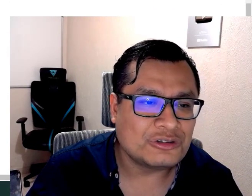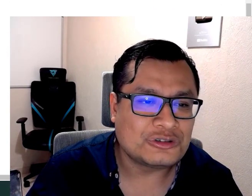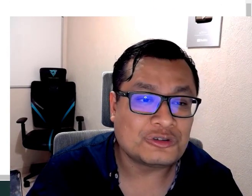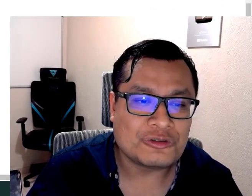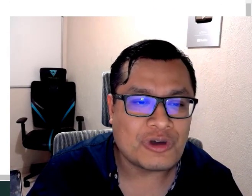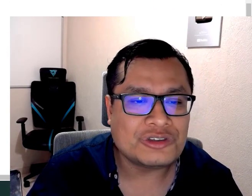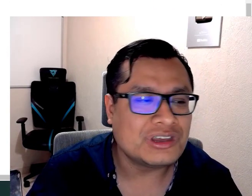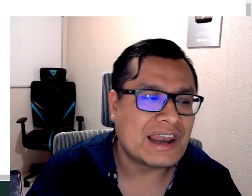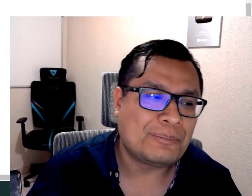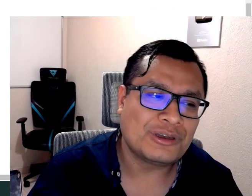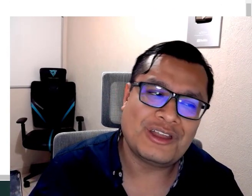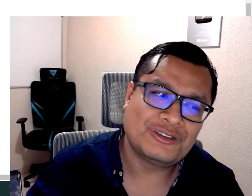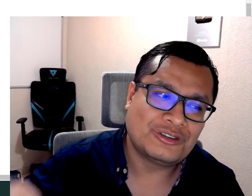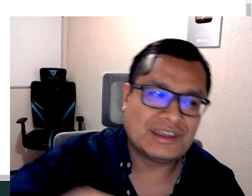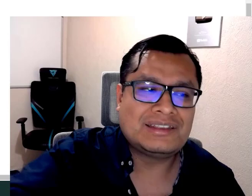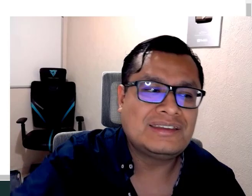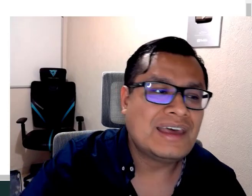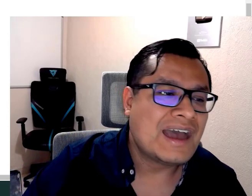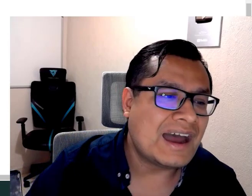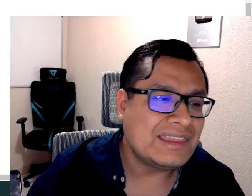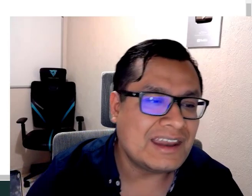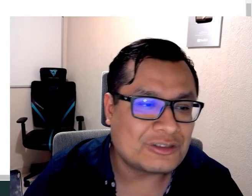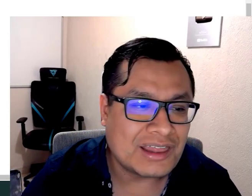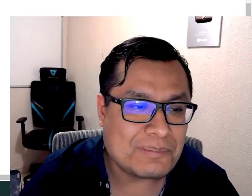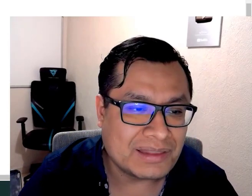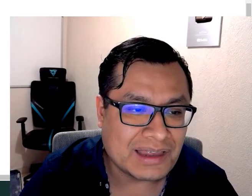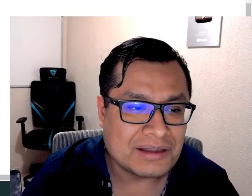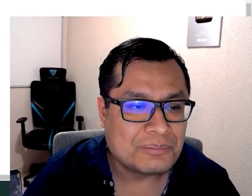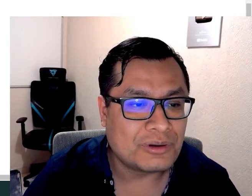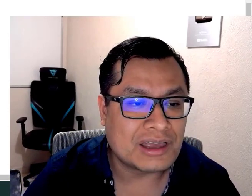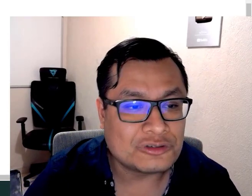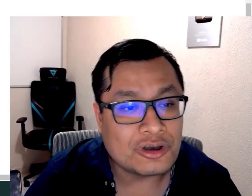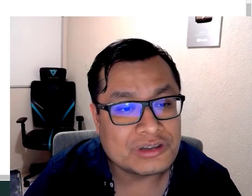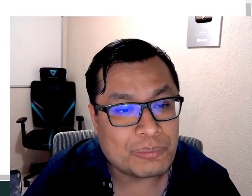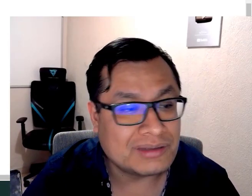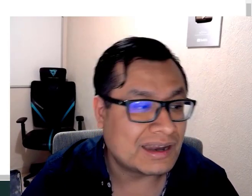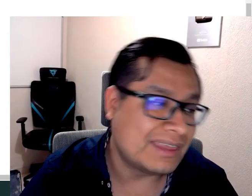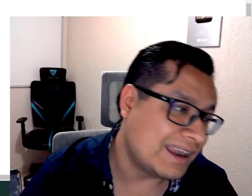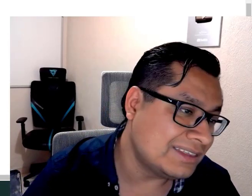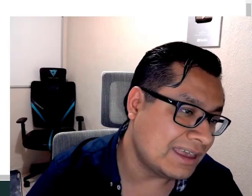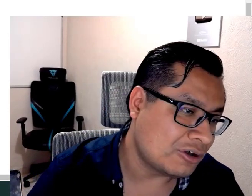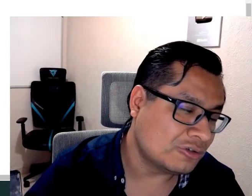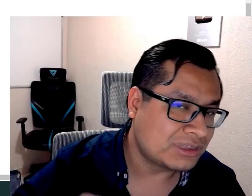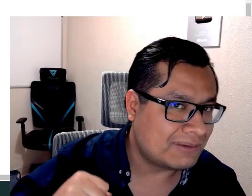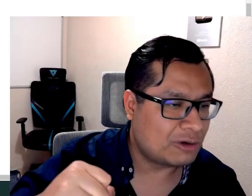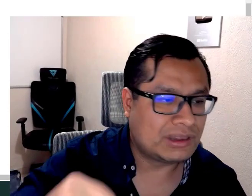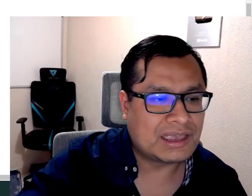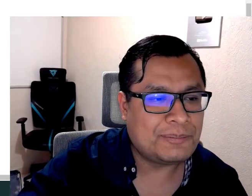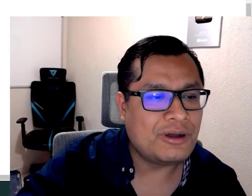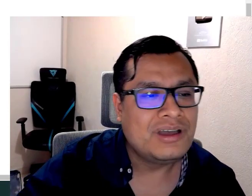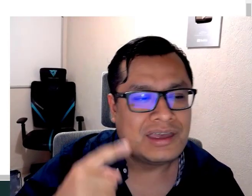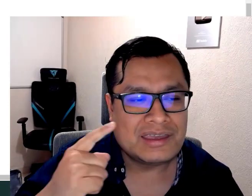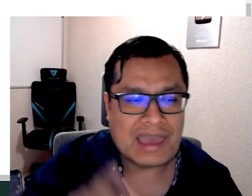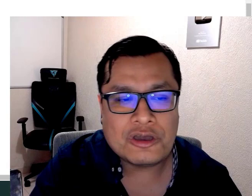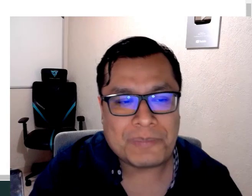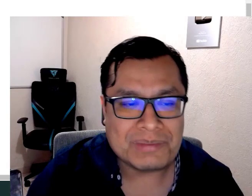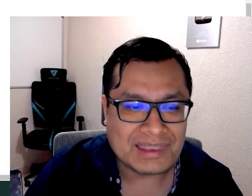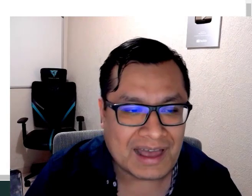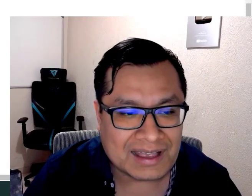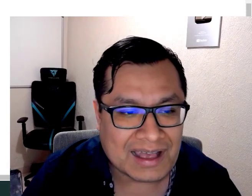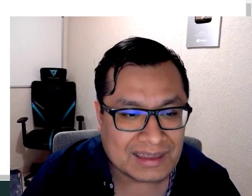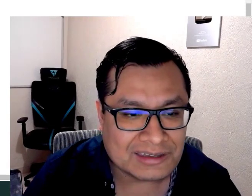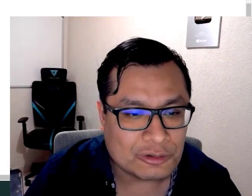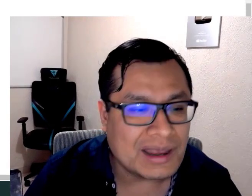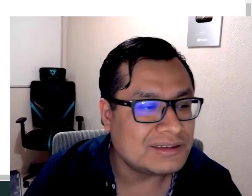reconoció su esfuerzo y el apoyo de los docentes a la directora del plantel porque sólo se puede seguir adelante con un trabajo en equipo y ello